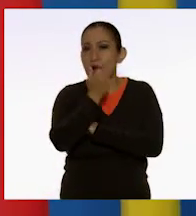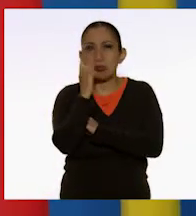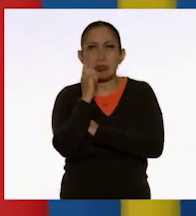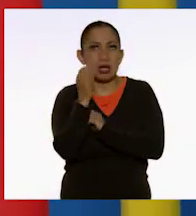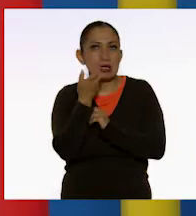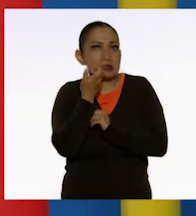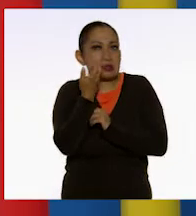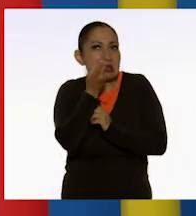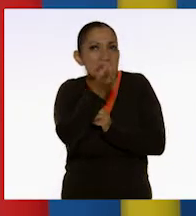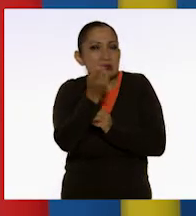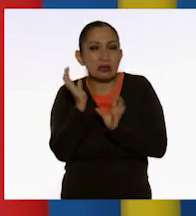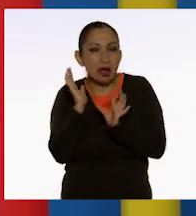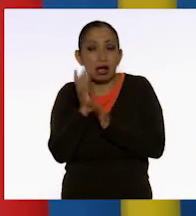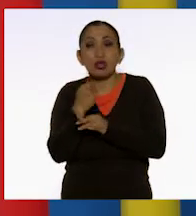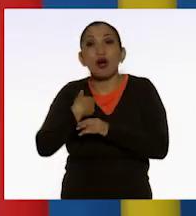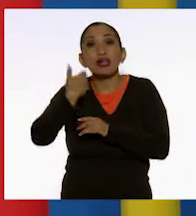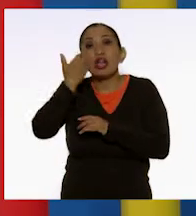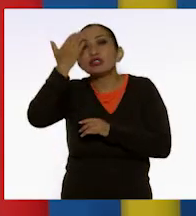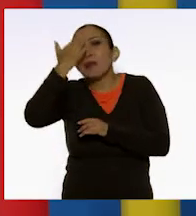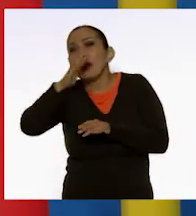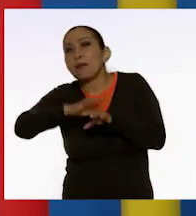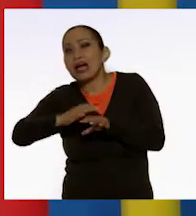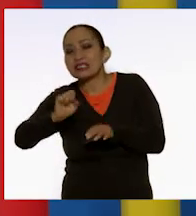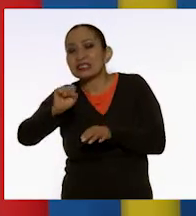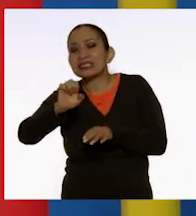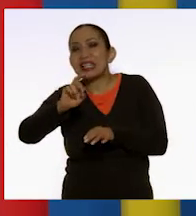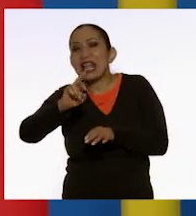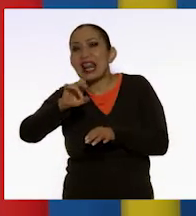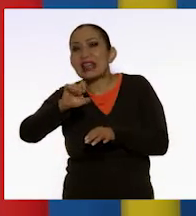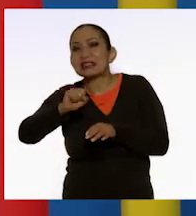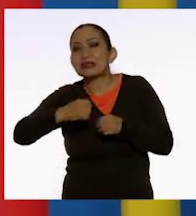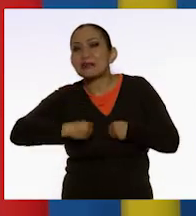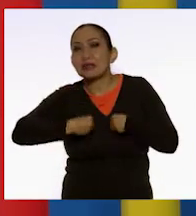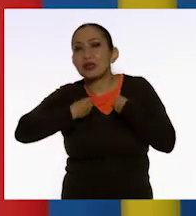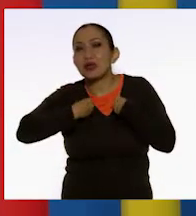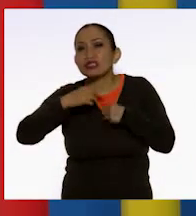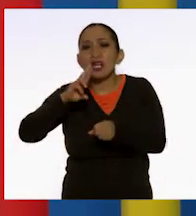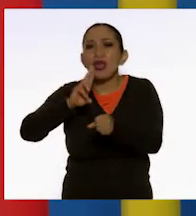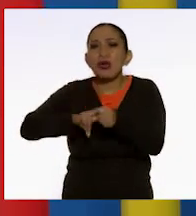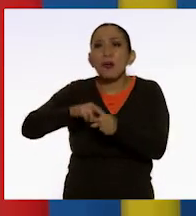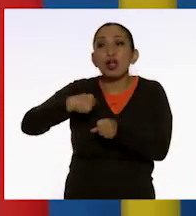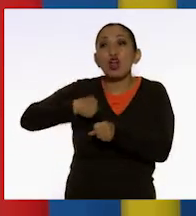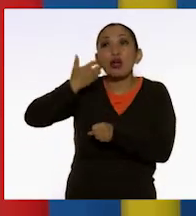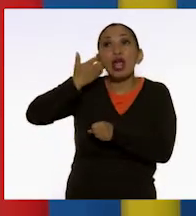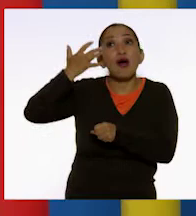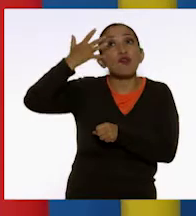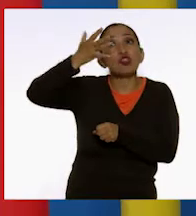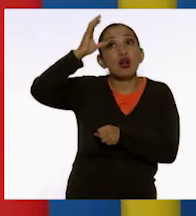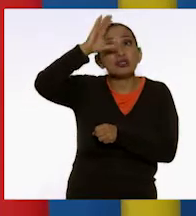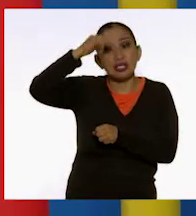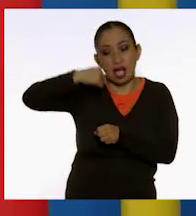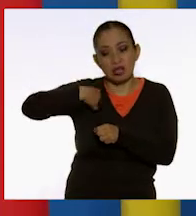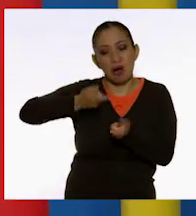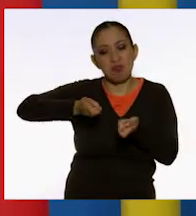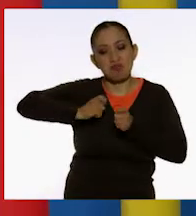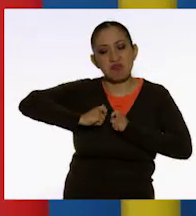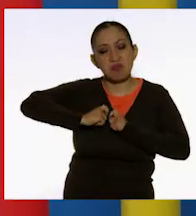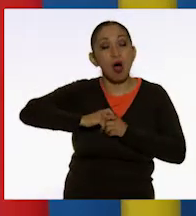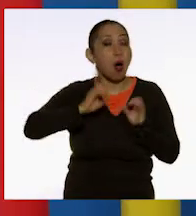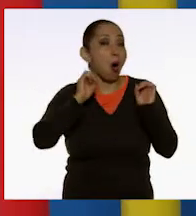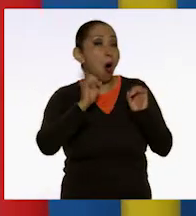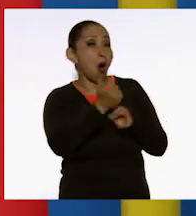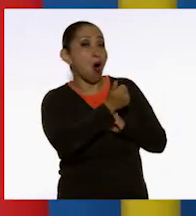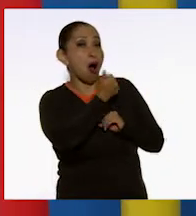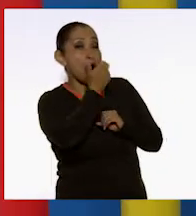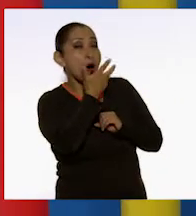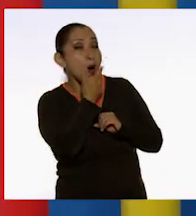expresar: quiero saber más sobre los seres vivos y la naturaleza porque me gustaría ser científica. O un alumno